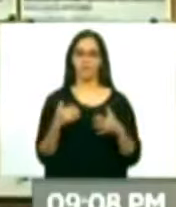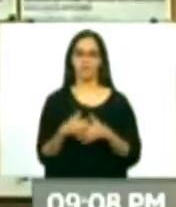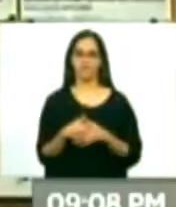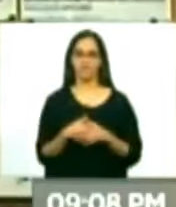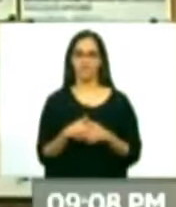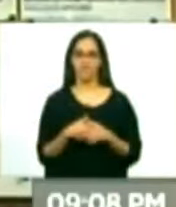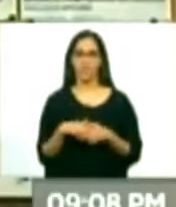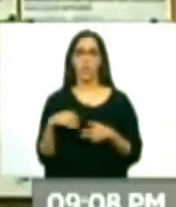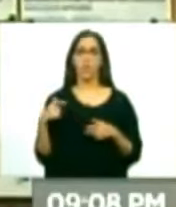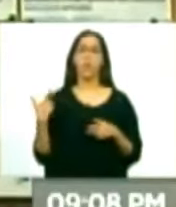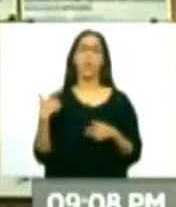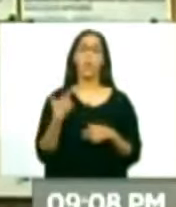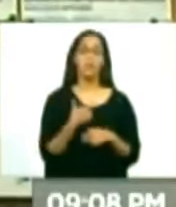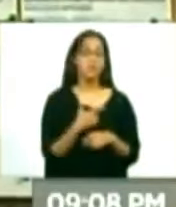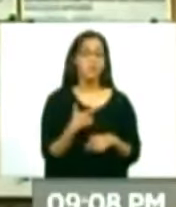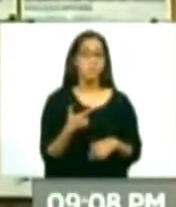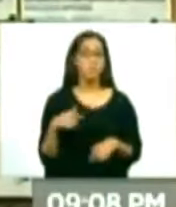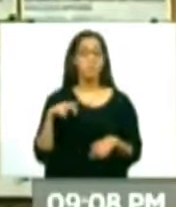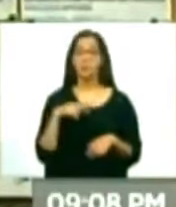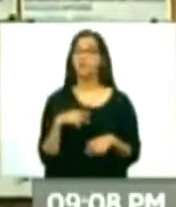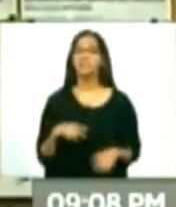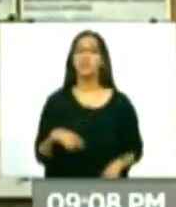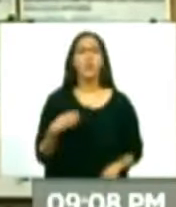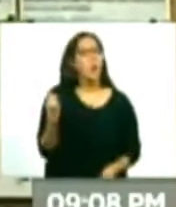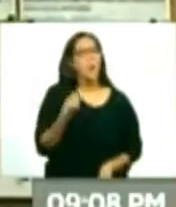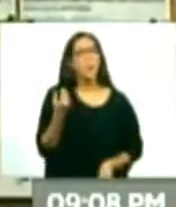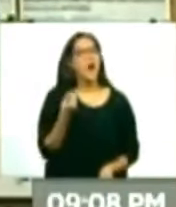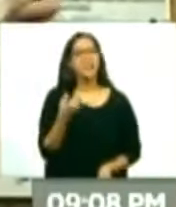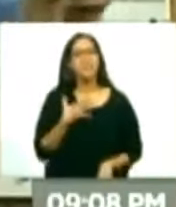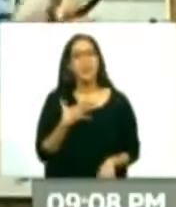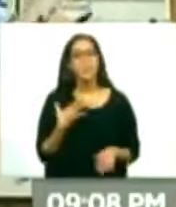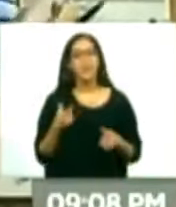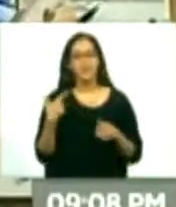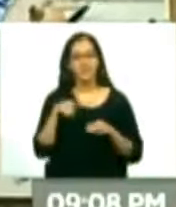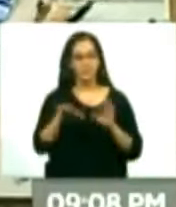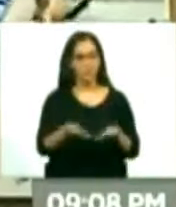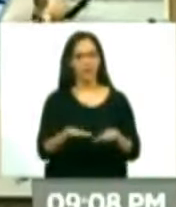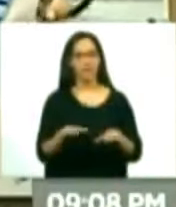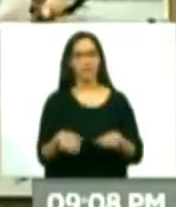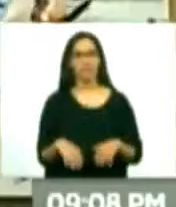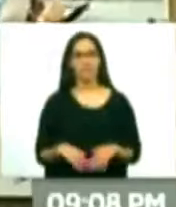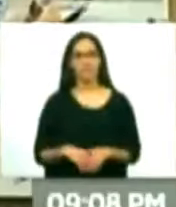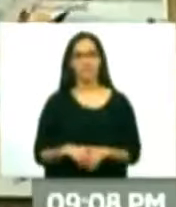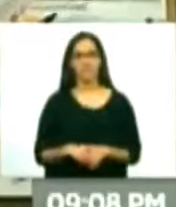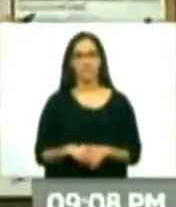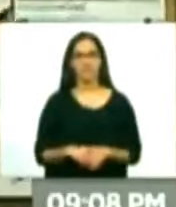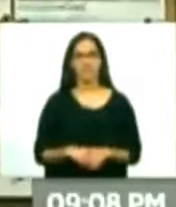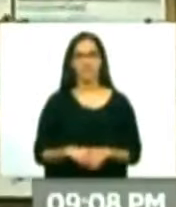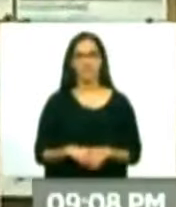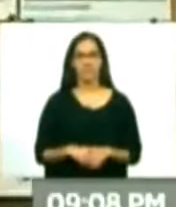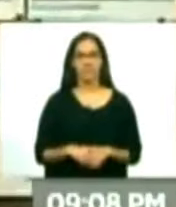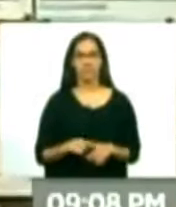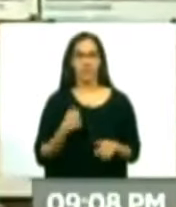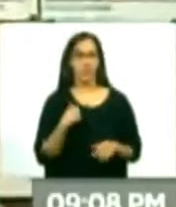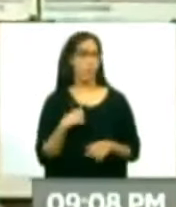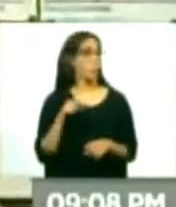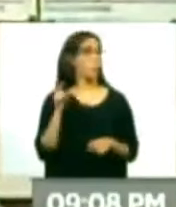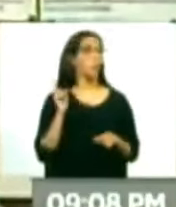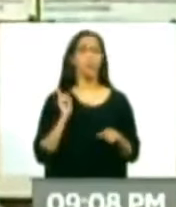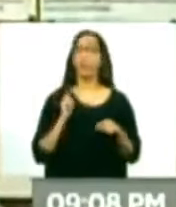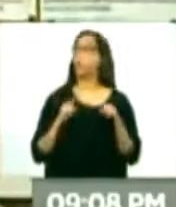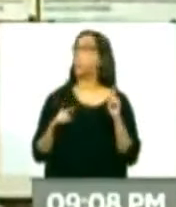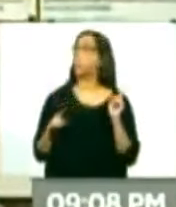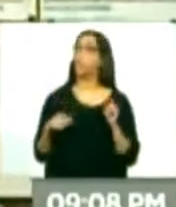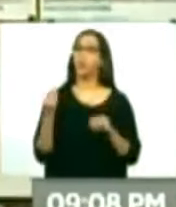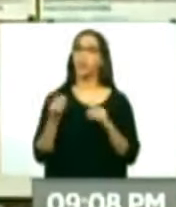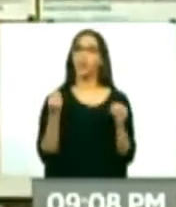Un autobús que no, él no necesita. ¿Cómo hace uno para que el autobús se pare? Yo me hago el bolso, me paro en una calle, ¿cómo debo